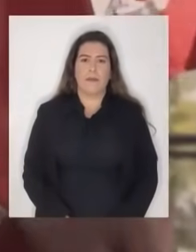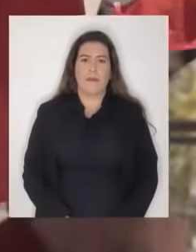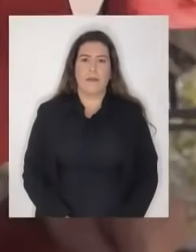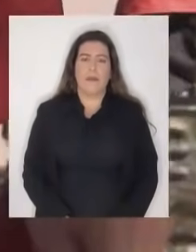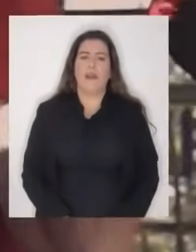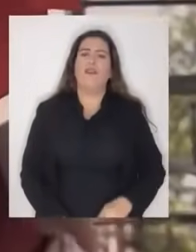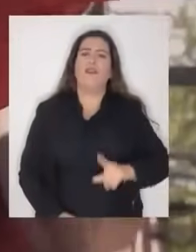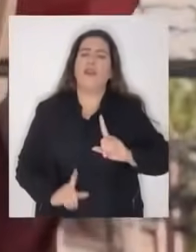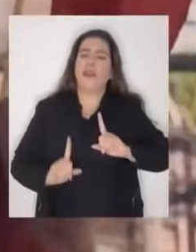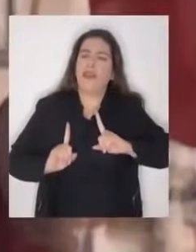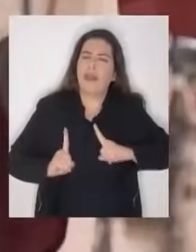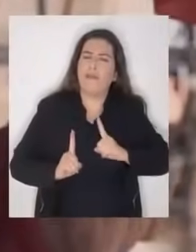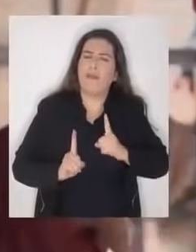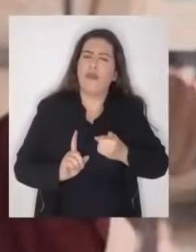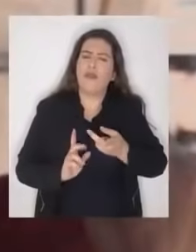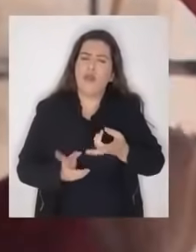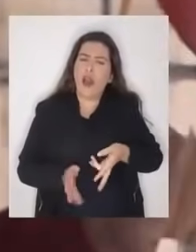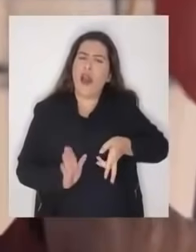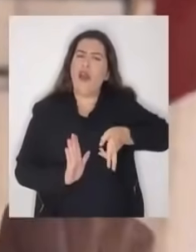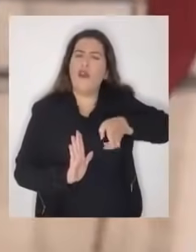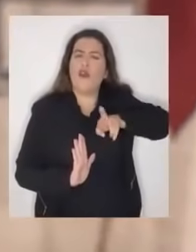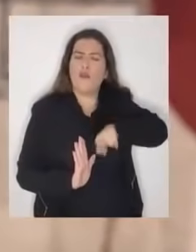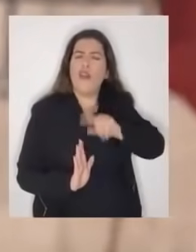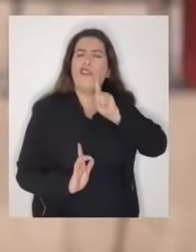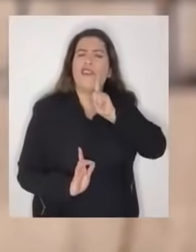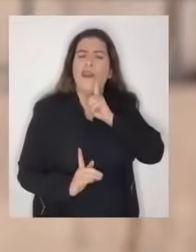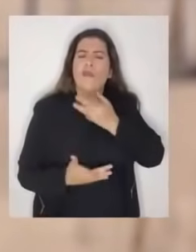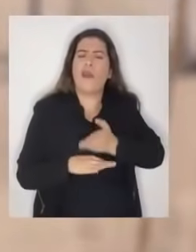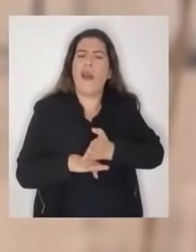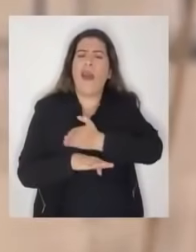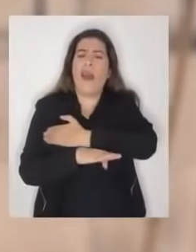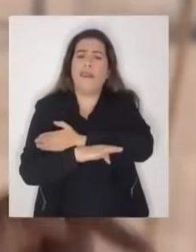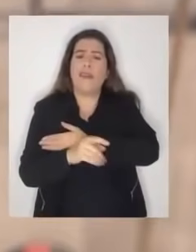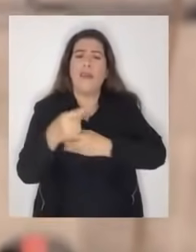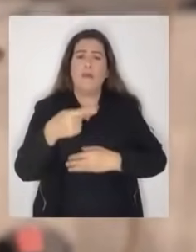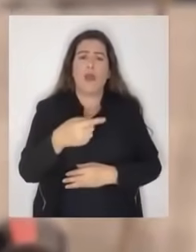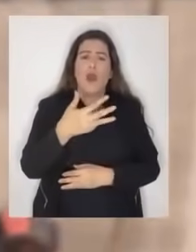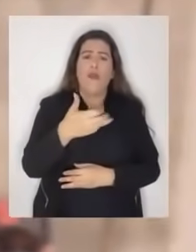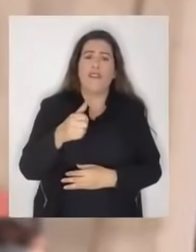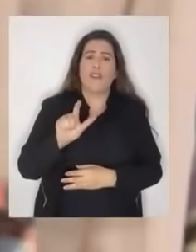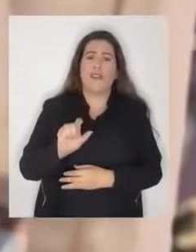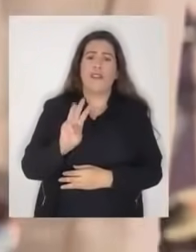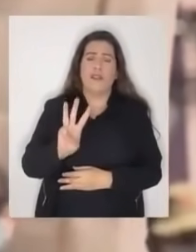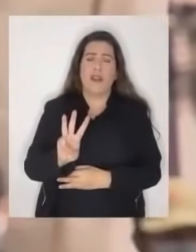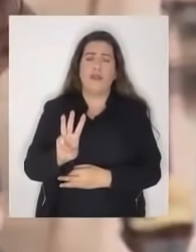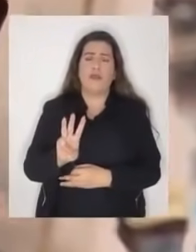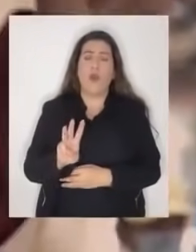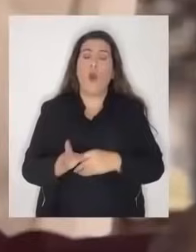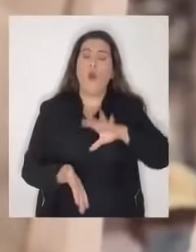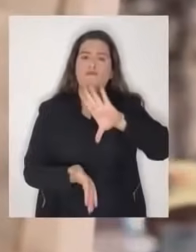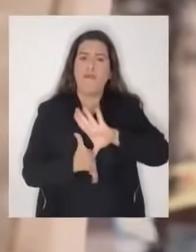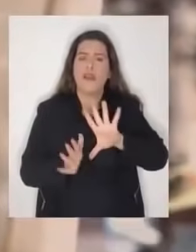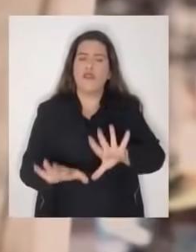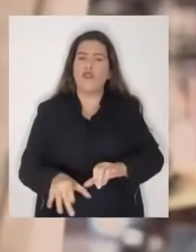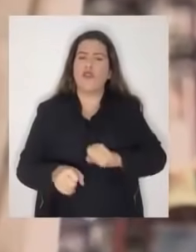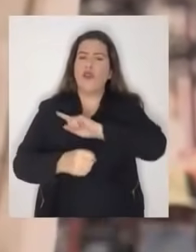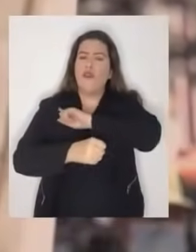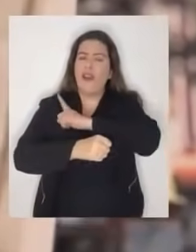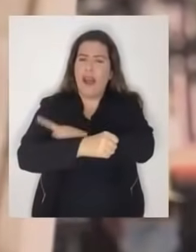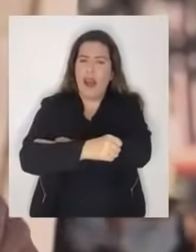Tenemos que recuperar lo que tenía hasta 1973. Un país soberano,